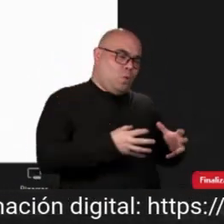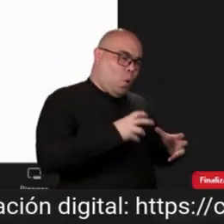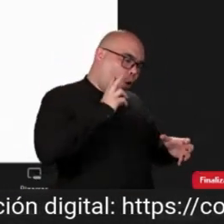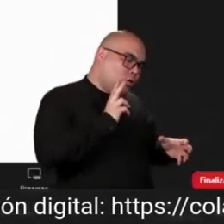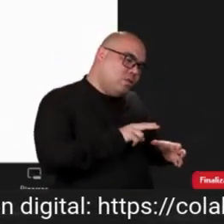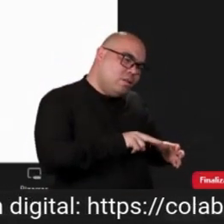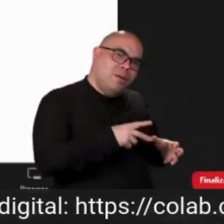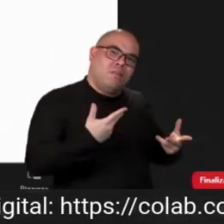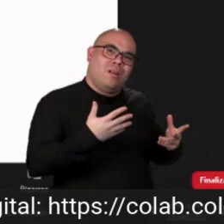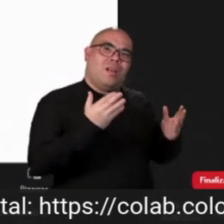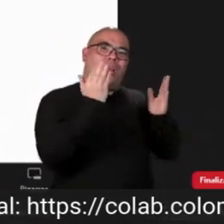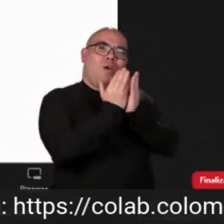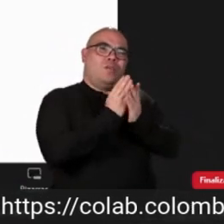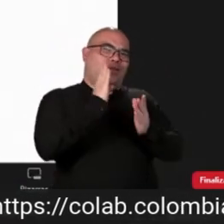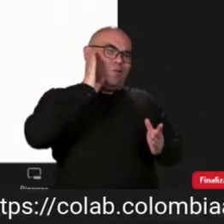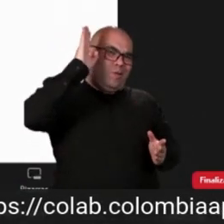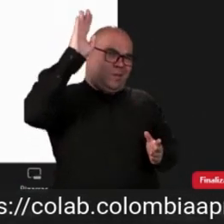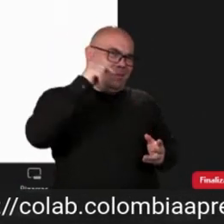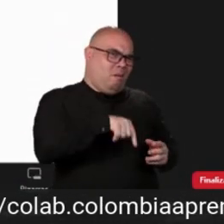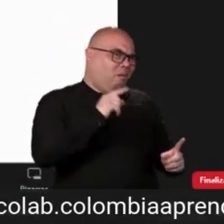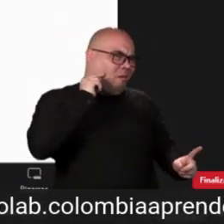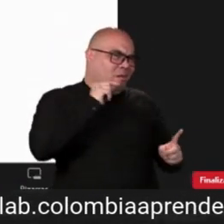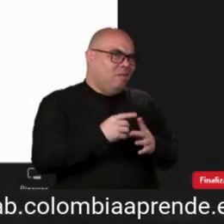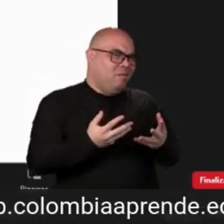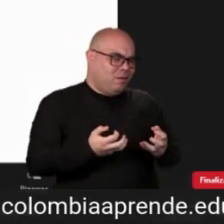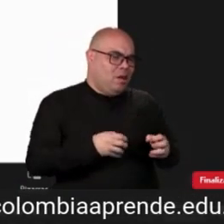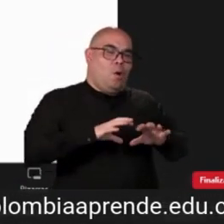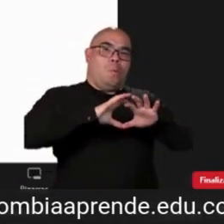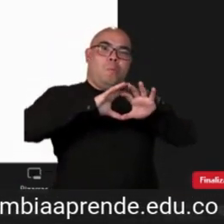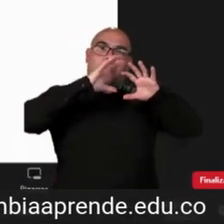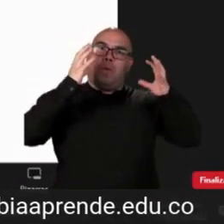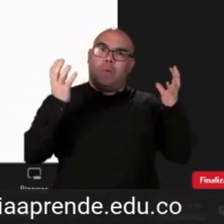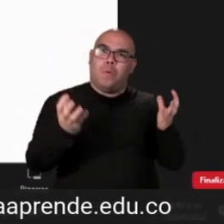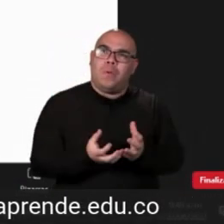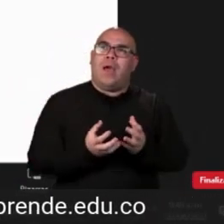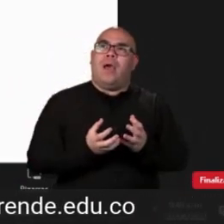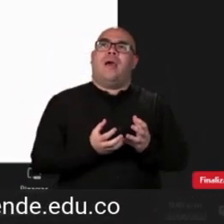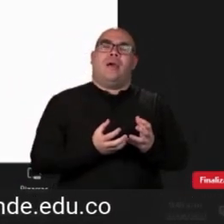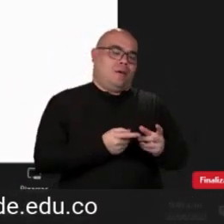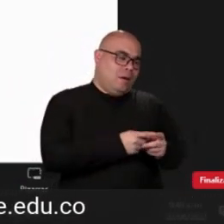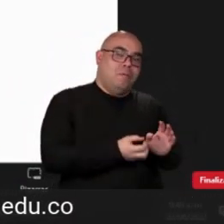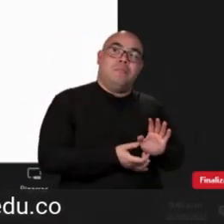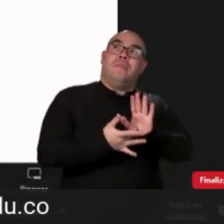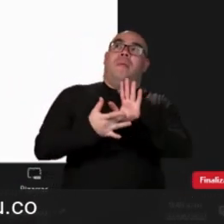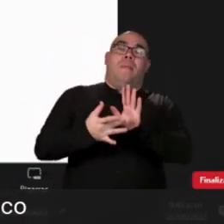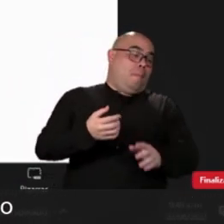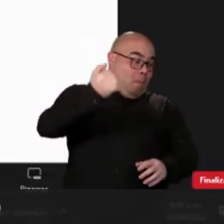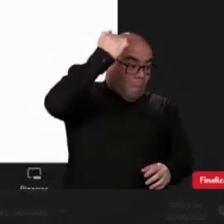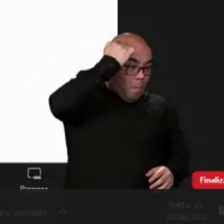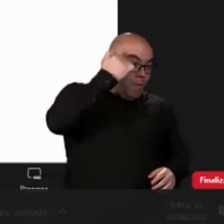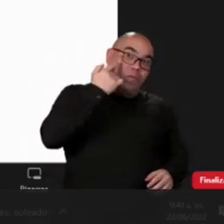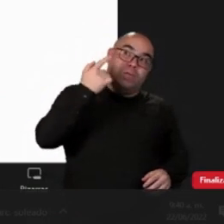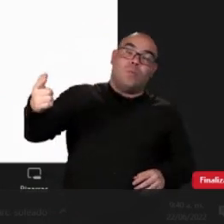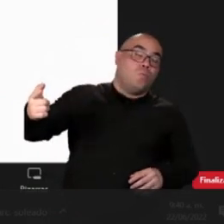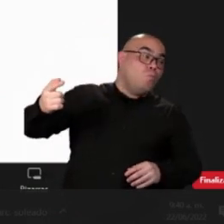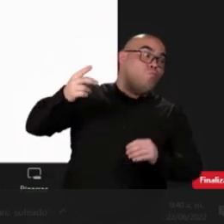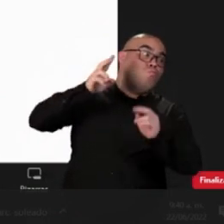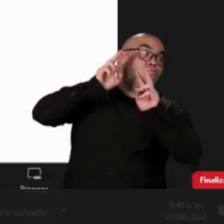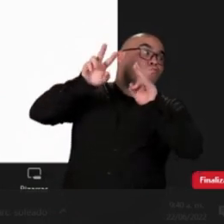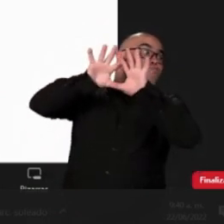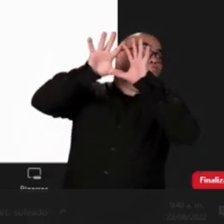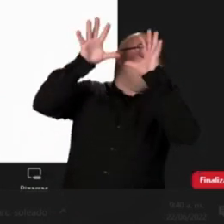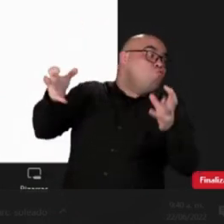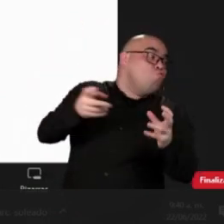la Educación con el objetivo de llevar el mundo a profesores, esa ventana al mundo, a profesores y a directivos del